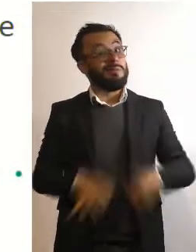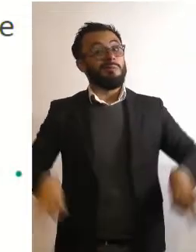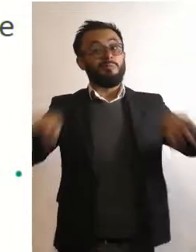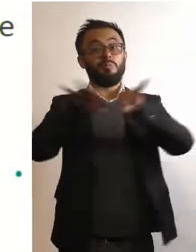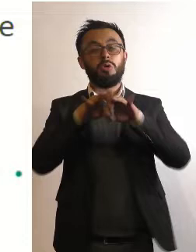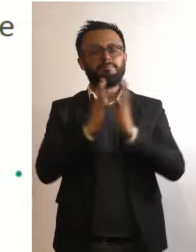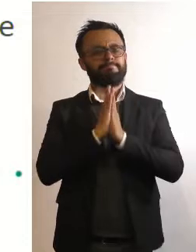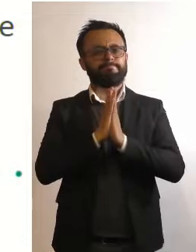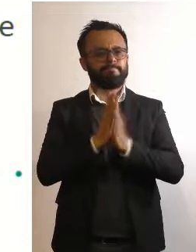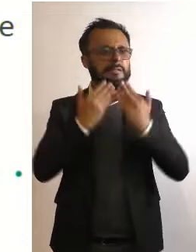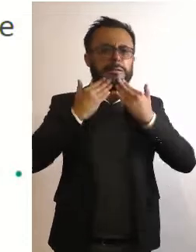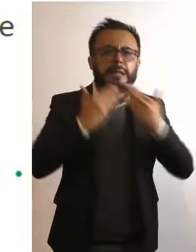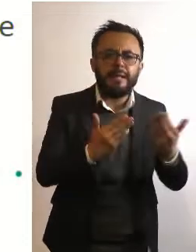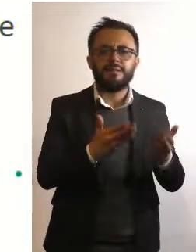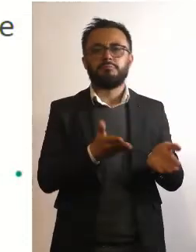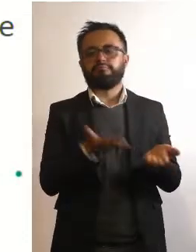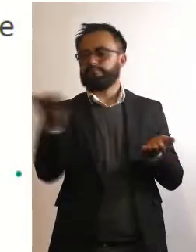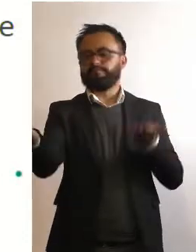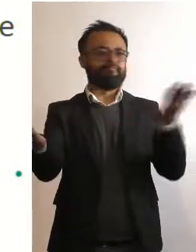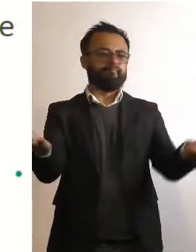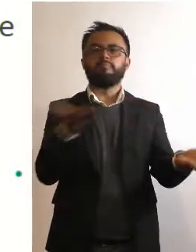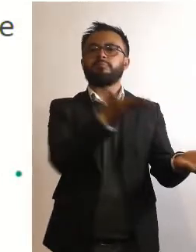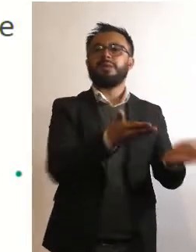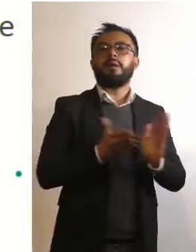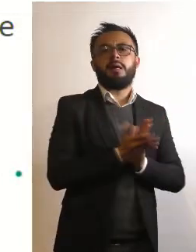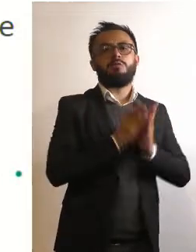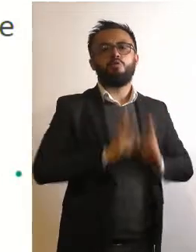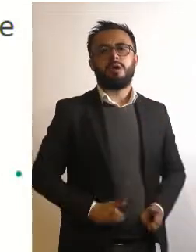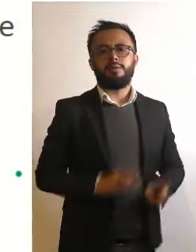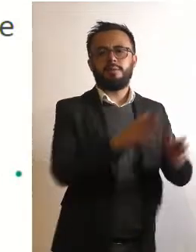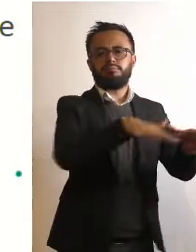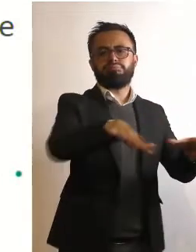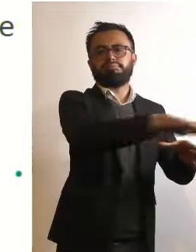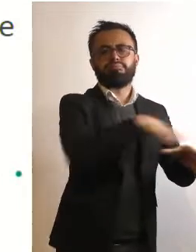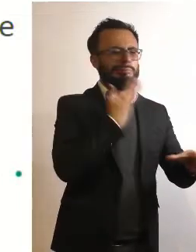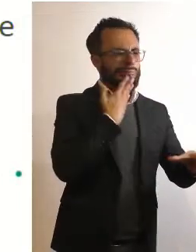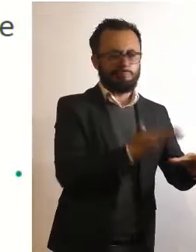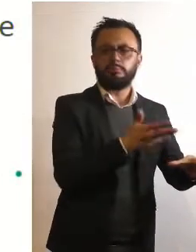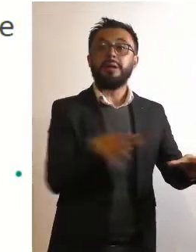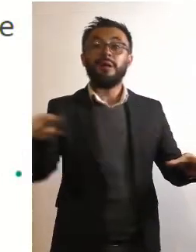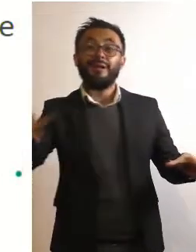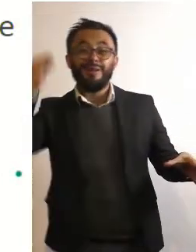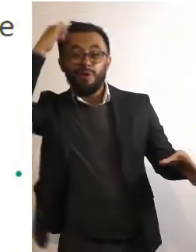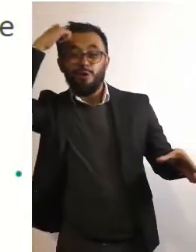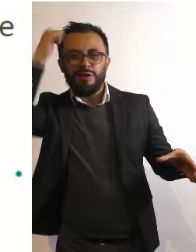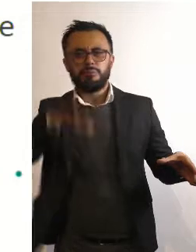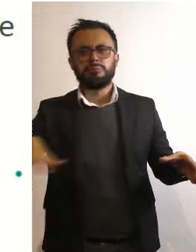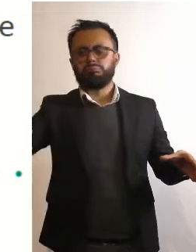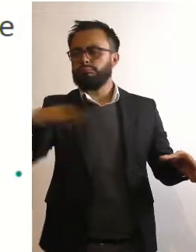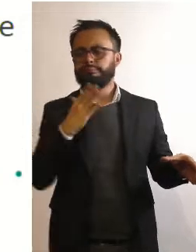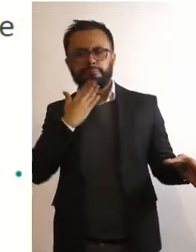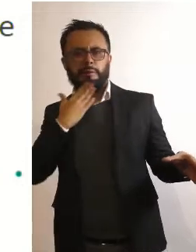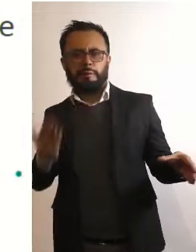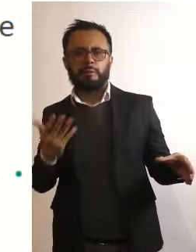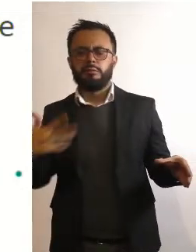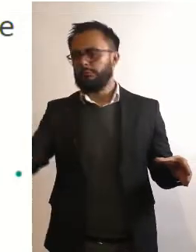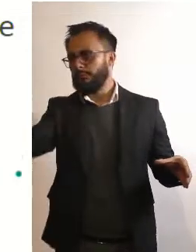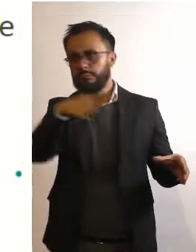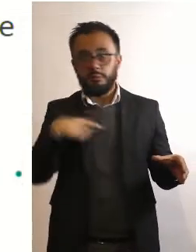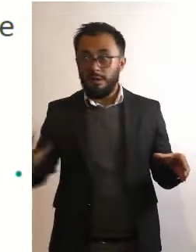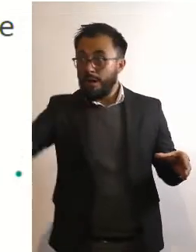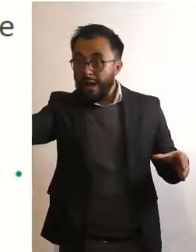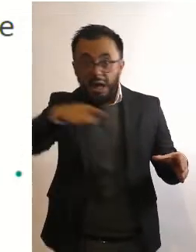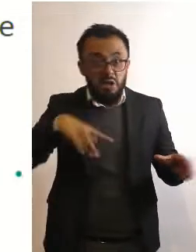y de estudiantes, porque sin ellos no hubiésemos podido llegar a nuestra